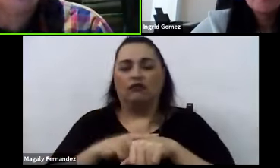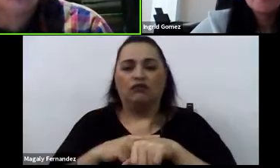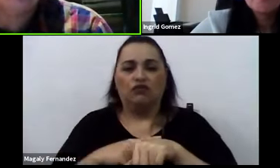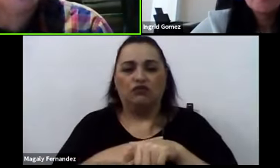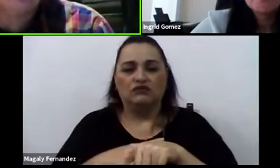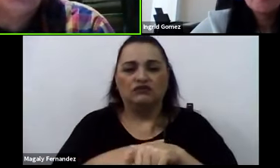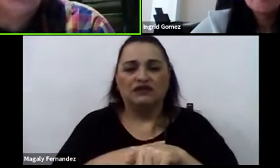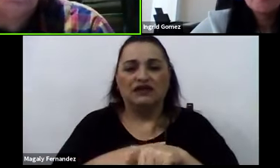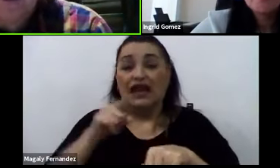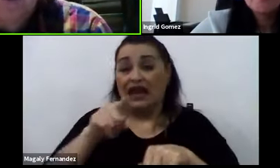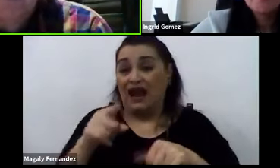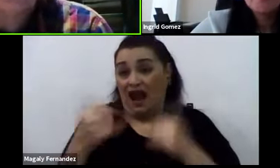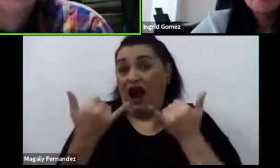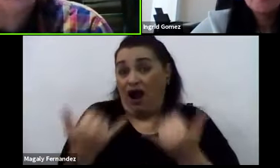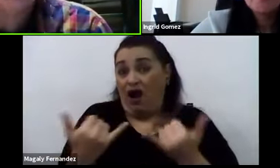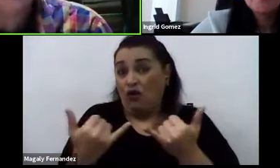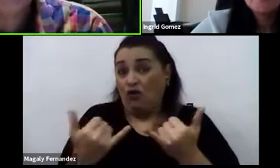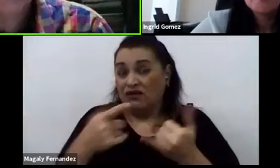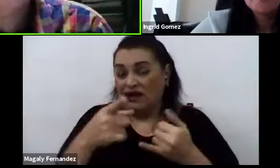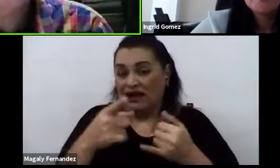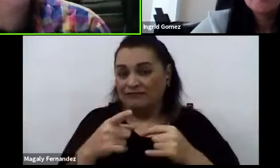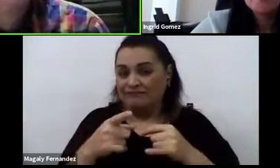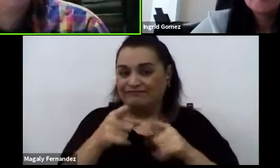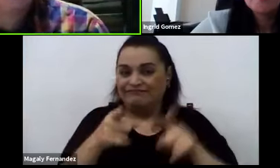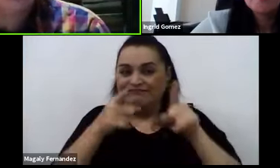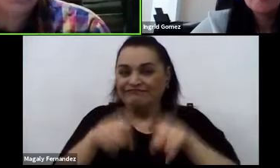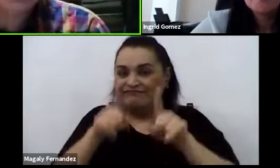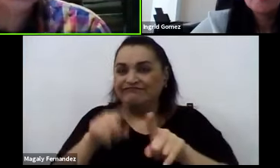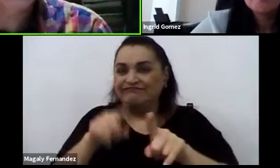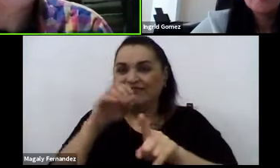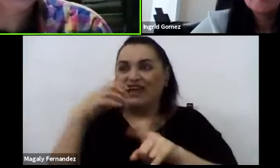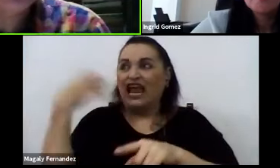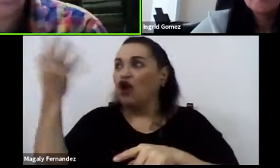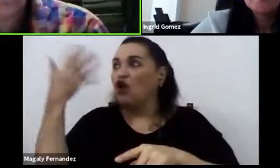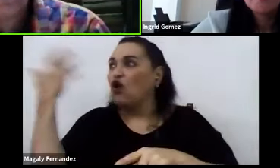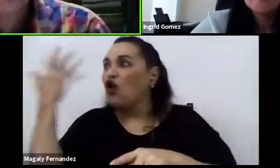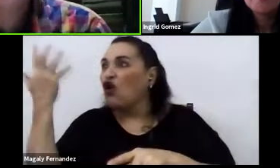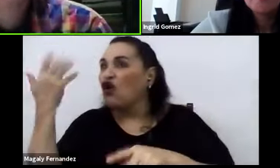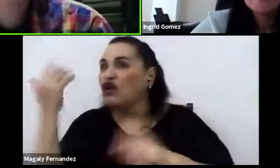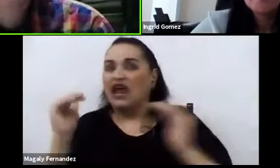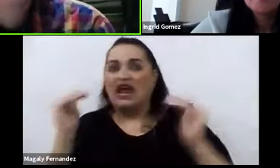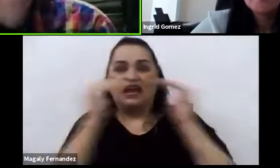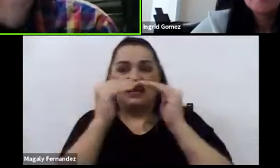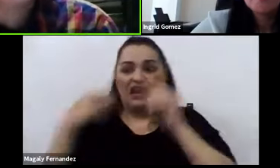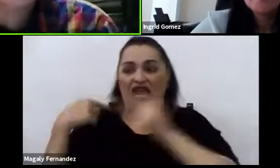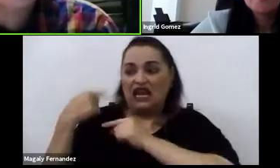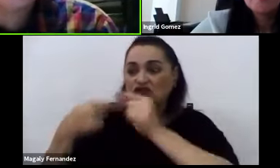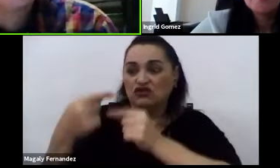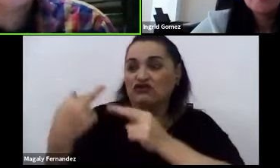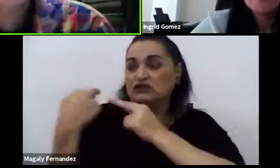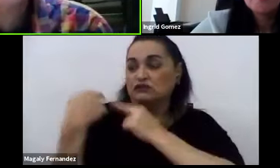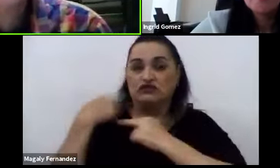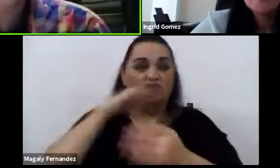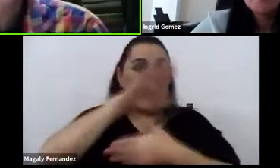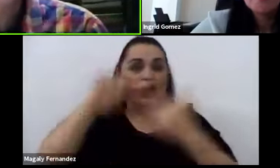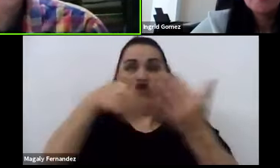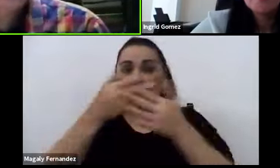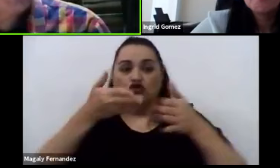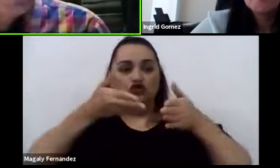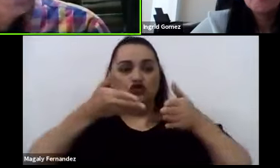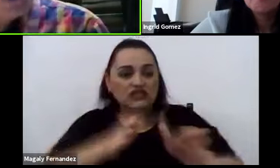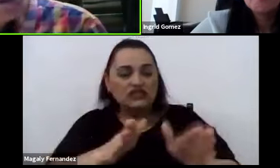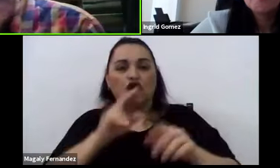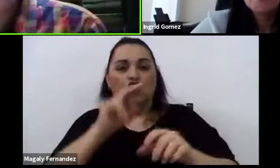y que aúna estas cuestiones ecológicas hacia la equidad intergeneracional, la responsabilidad ética sobre nuestros hijos,